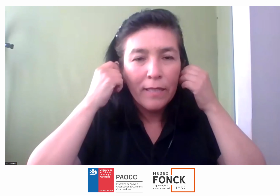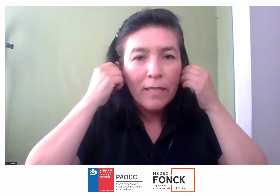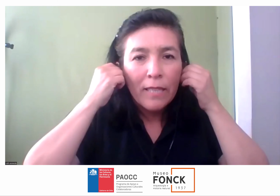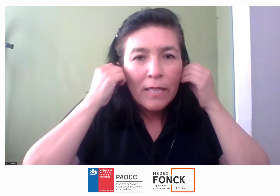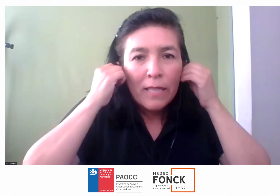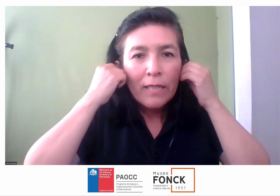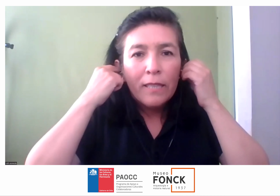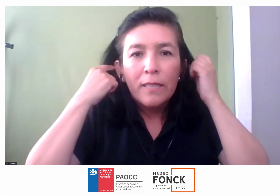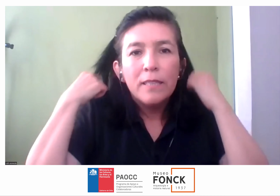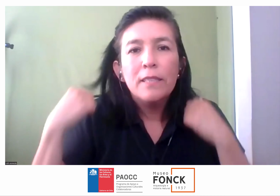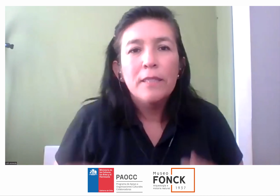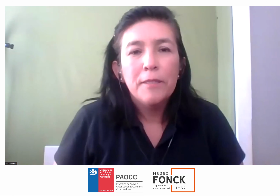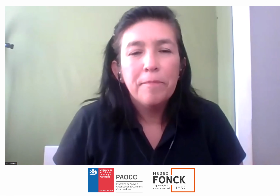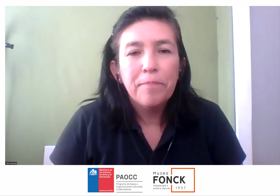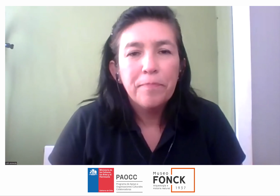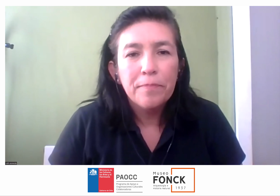Dale.